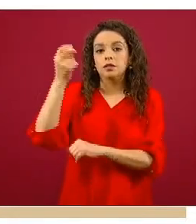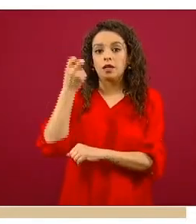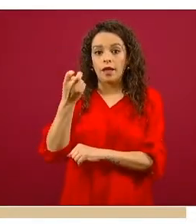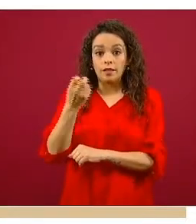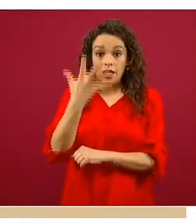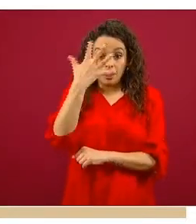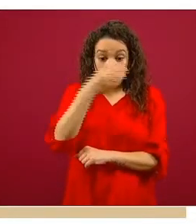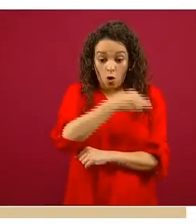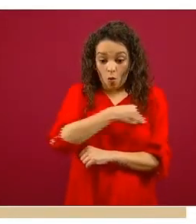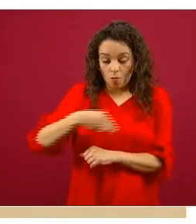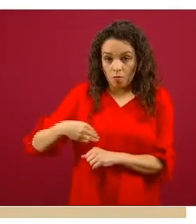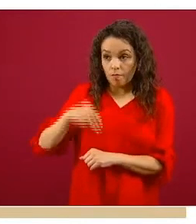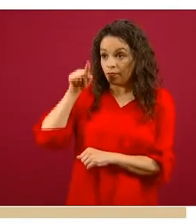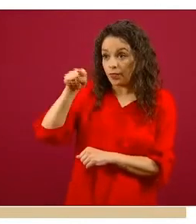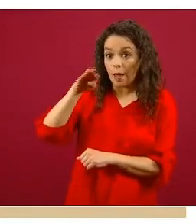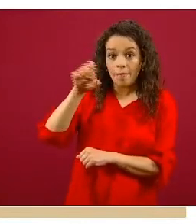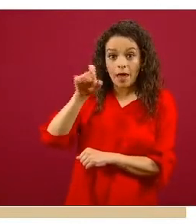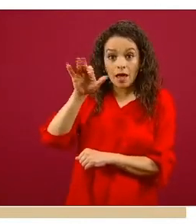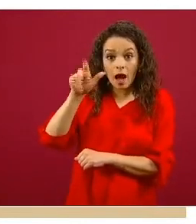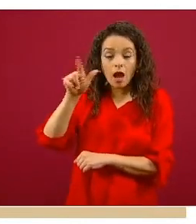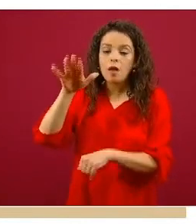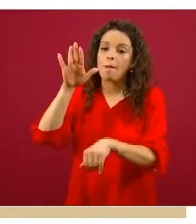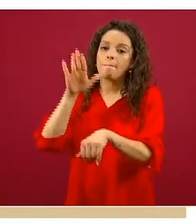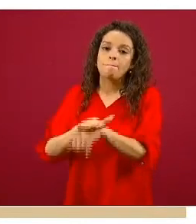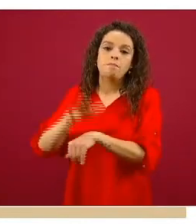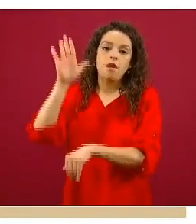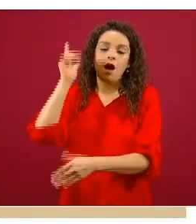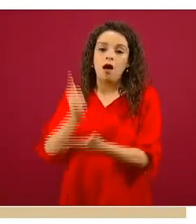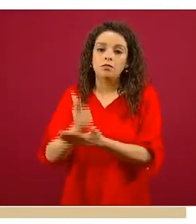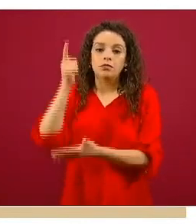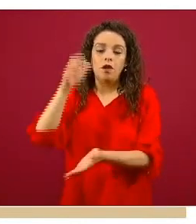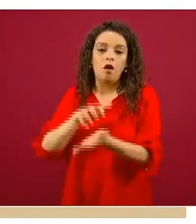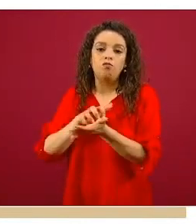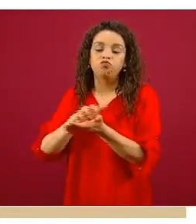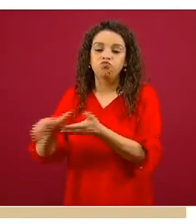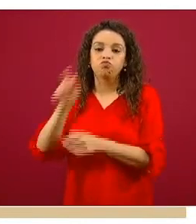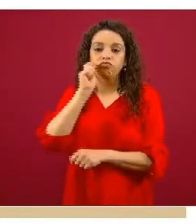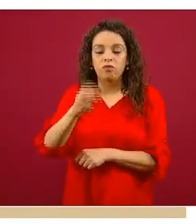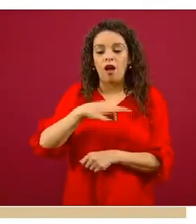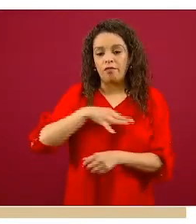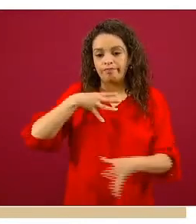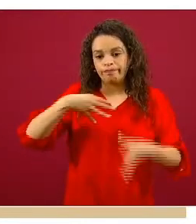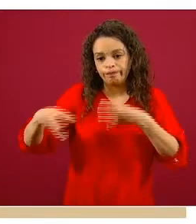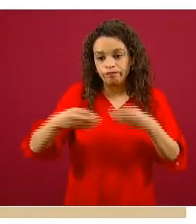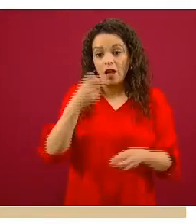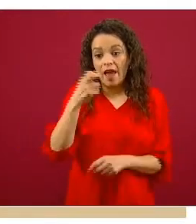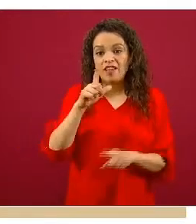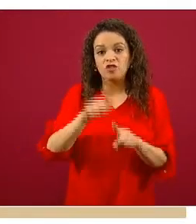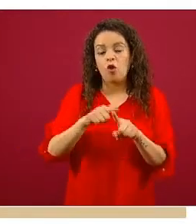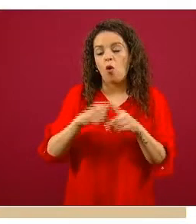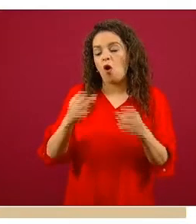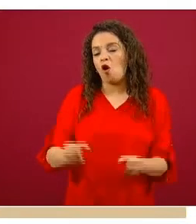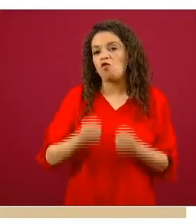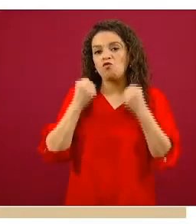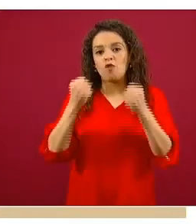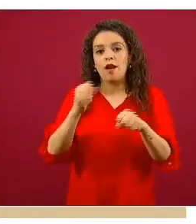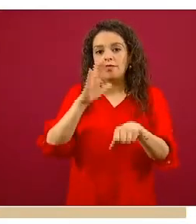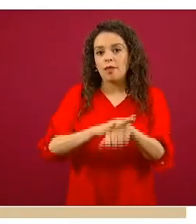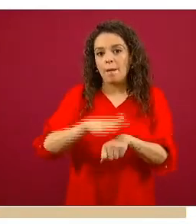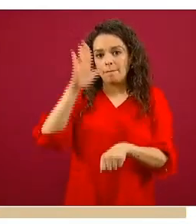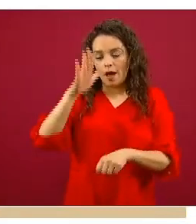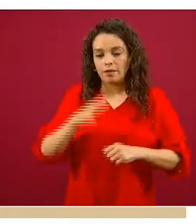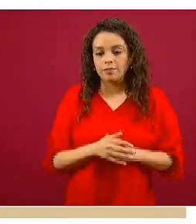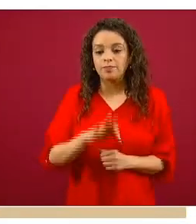mayor afectación tuvo. Es lo que veíamos en la otra gráfica con la intensidad de los colores. Y aquí también podemos ver claramente cómo